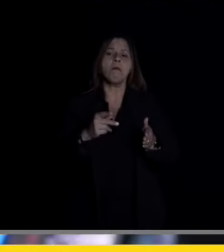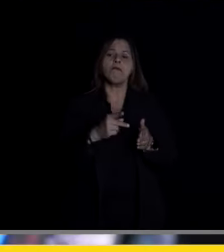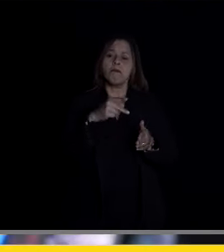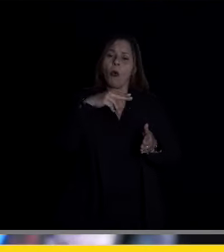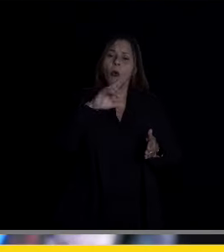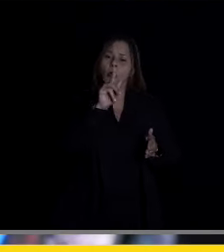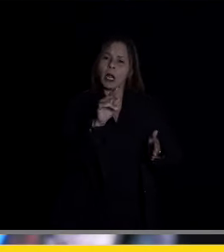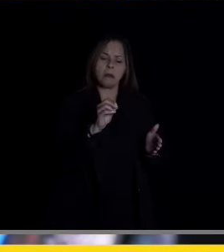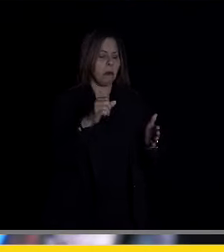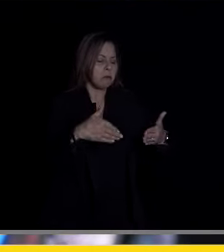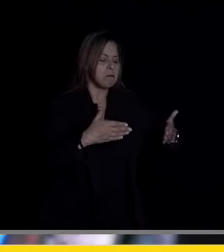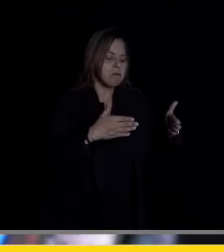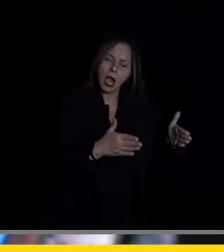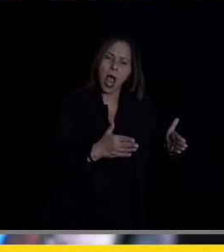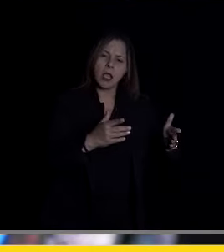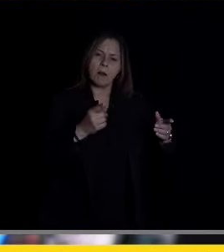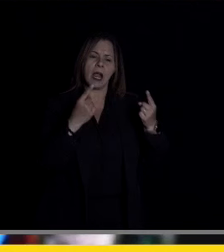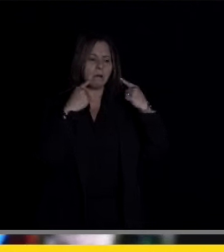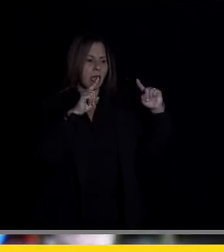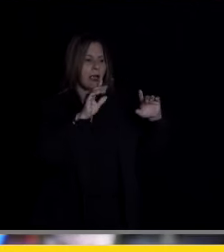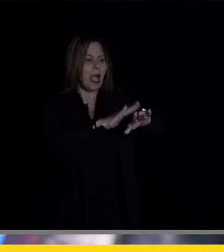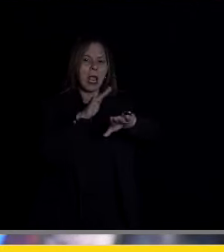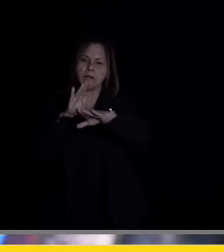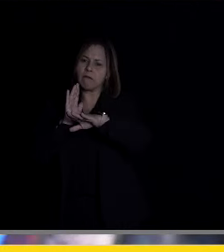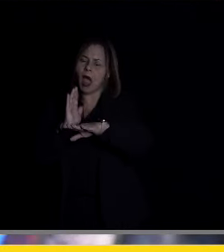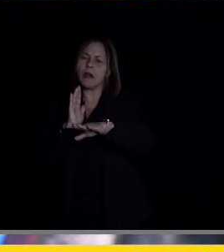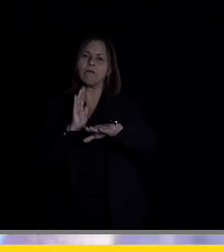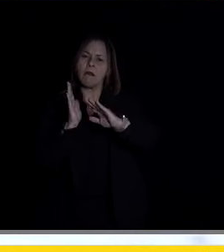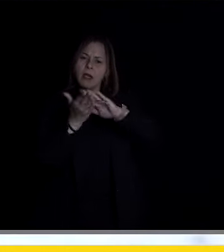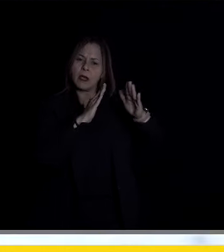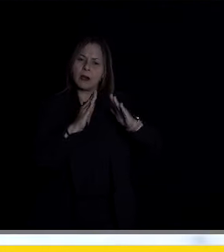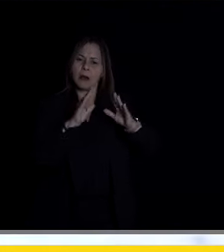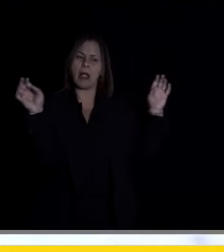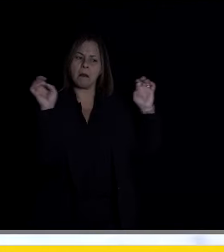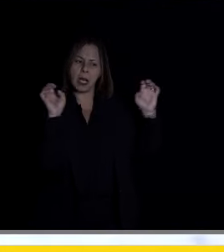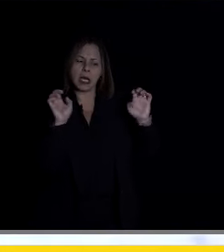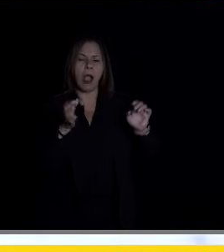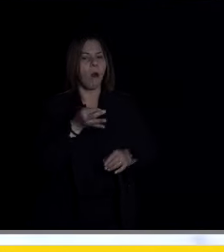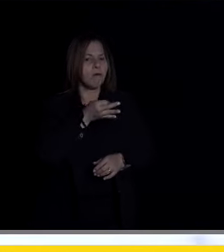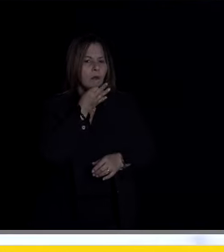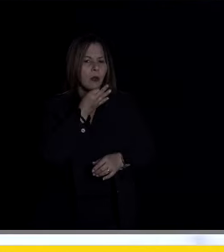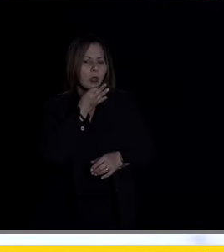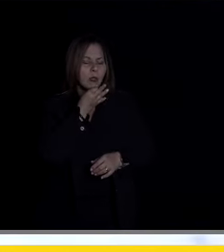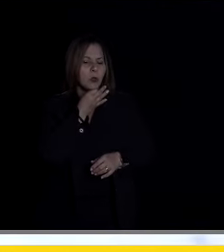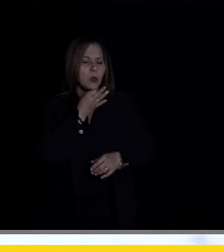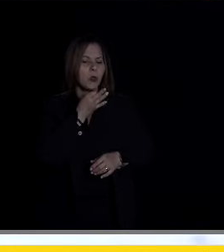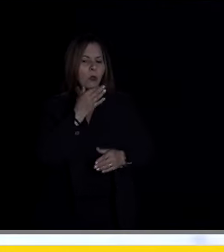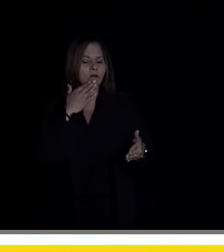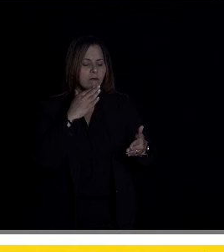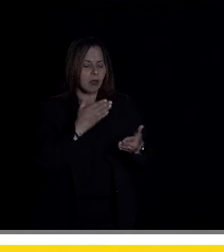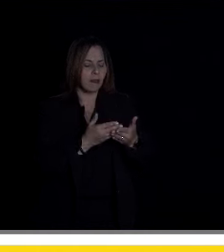campaña agresiva de información a la ciudadanía. Por eso respondimos a la emergencia con prontitud y efectividad. El paso de este